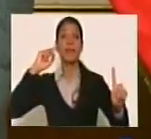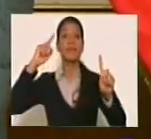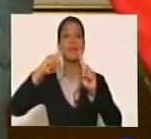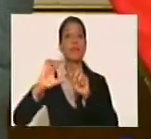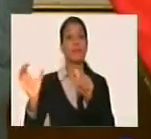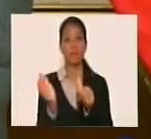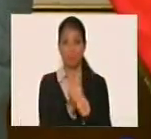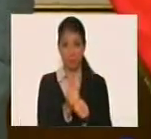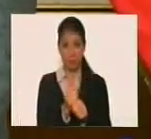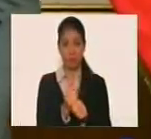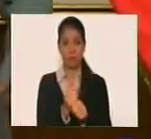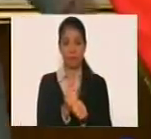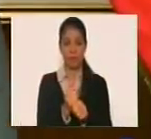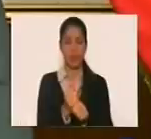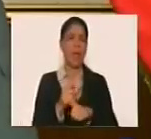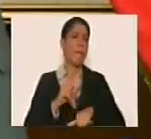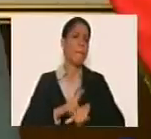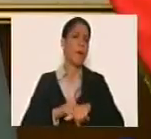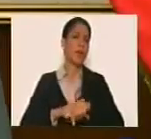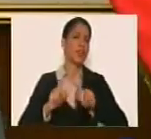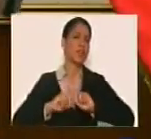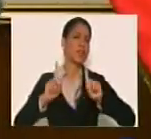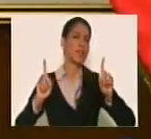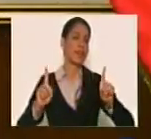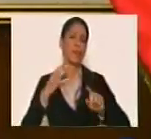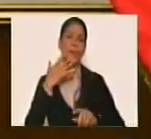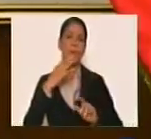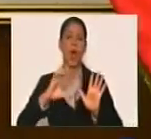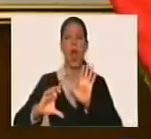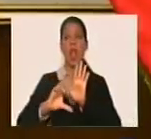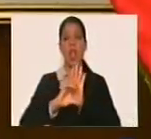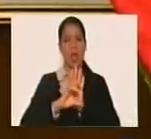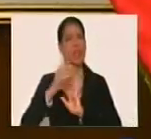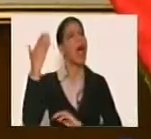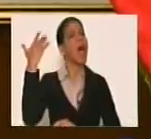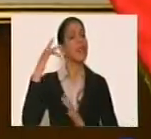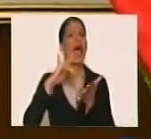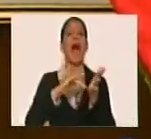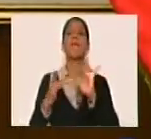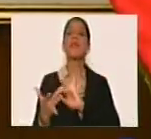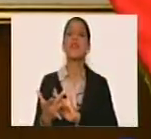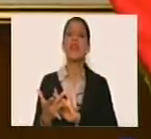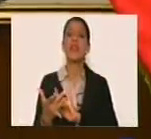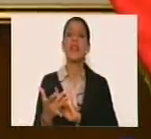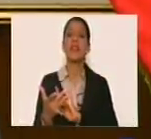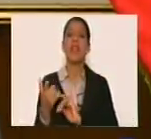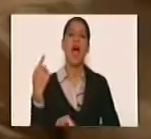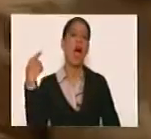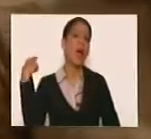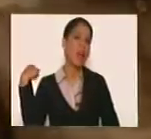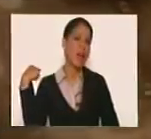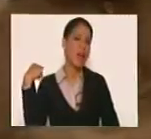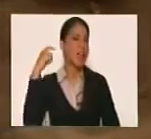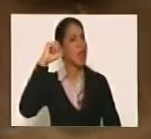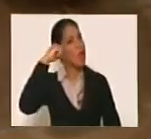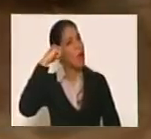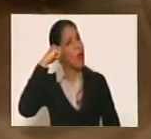tolerancia, que al momento en el hablar de esta ley en el mes de abril. Hay que ubicarse en